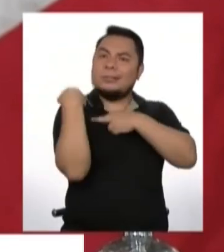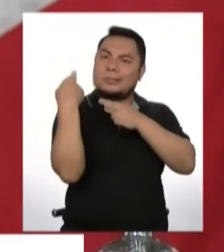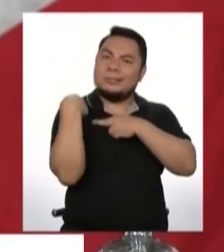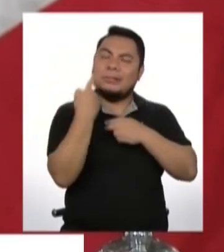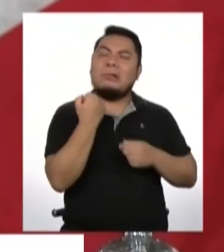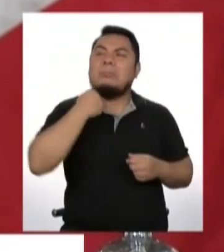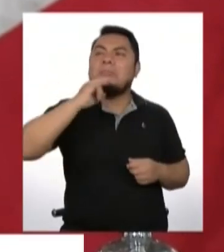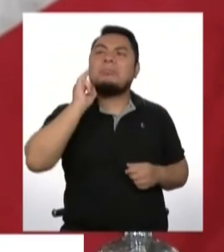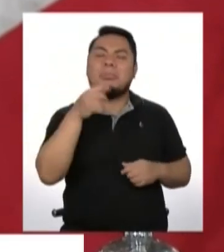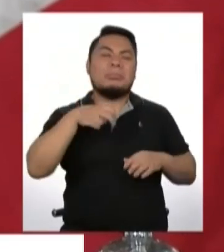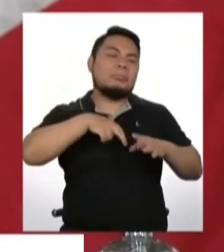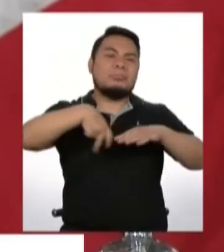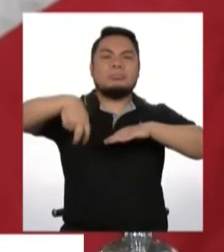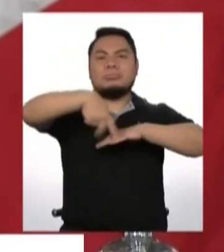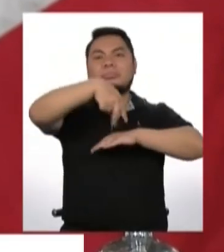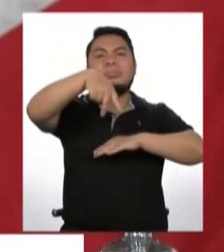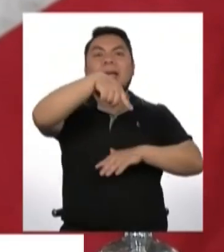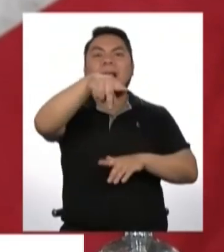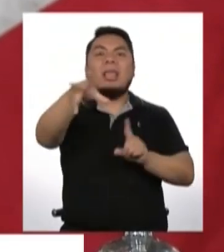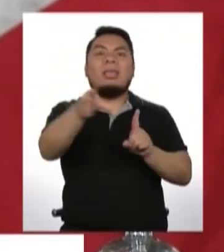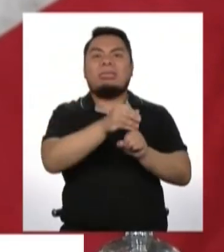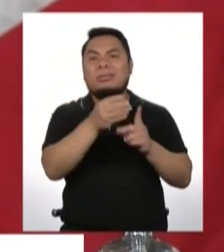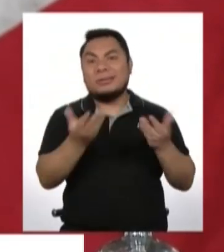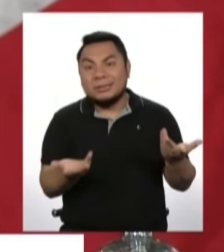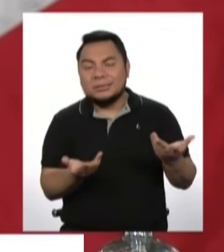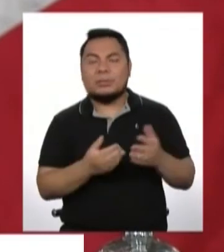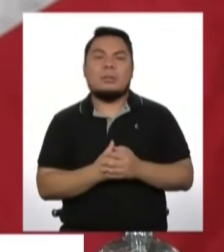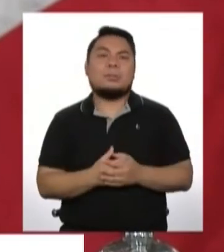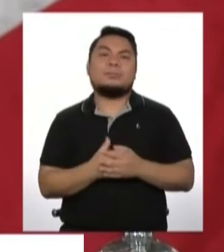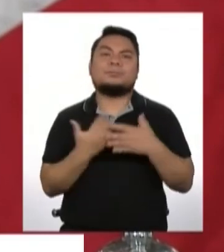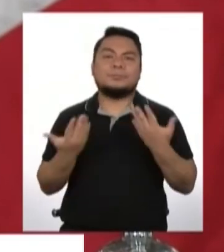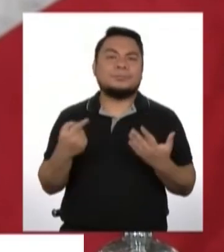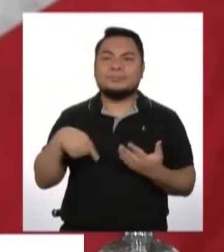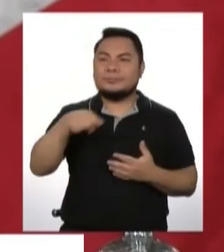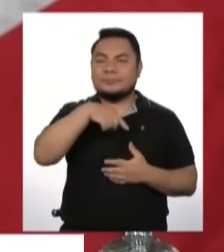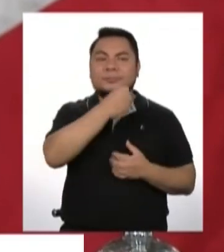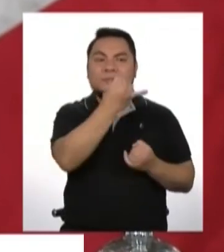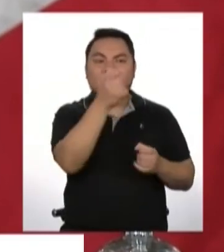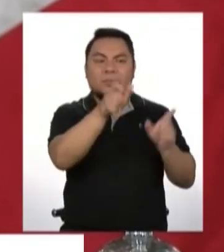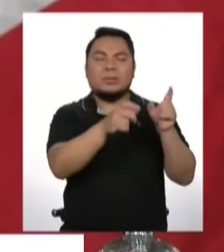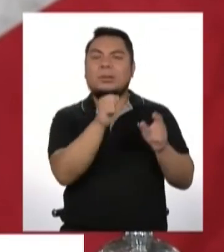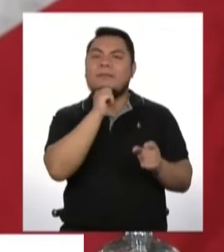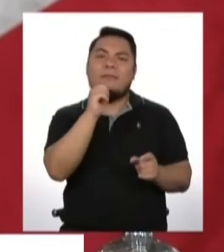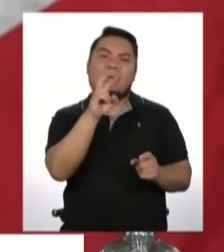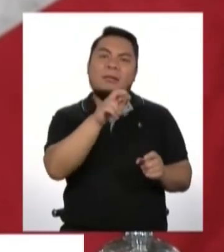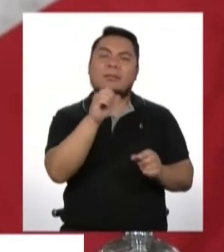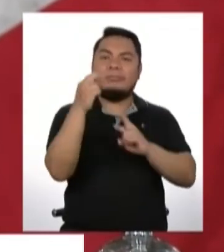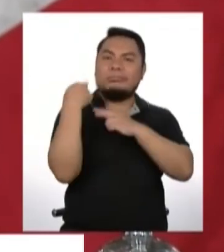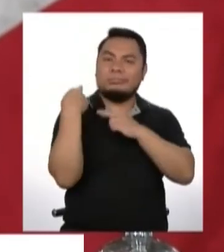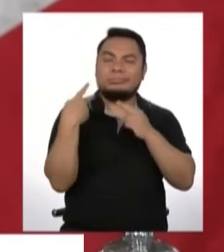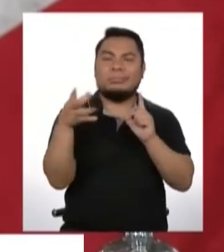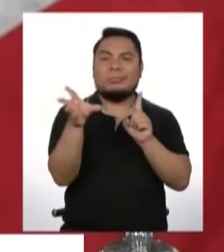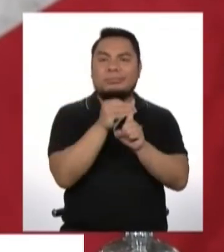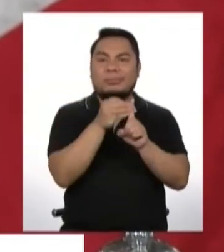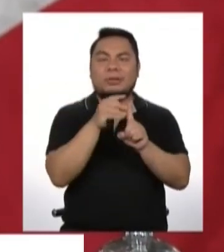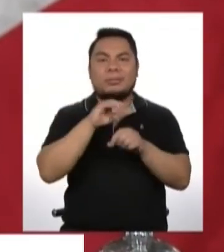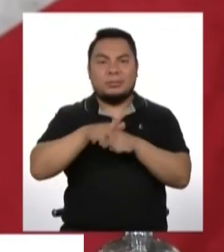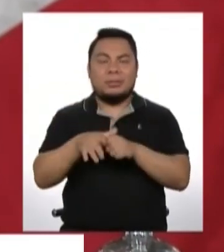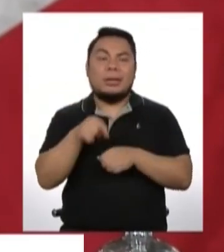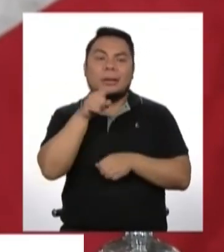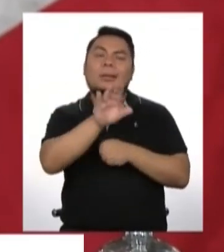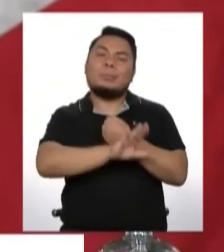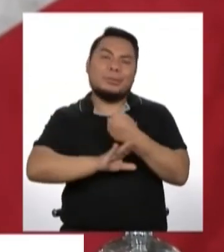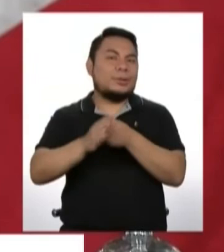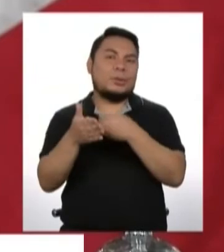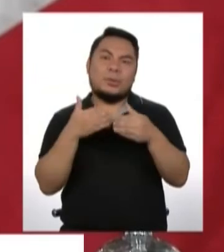cumpliendo las medidas de restricción que dimos y irresponsablemente se contagiaron. Hay que protegerlos y